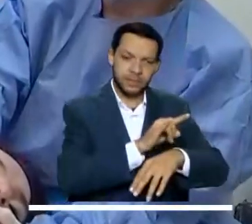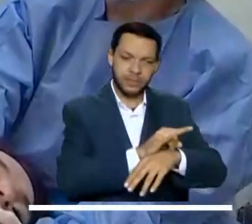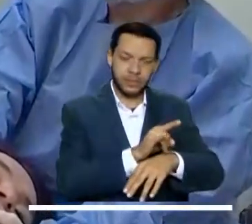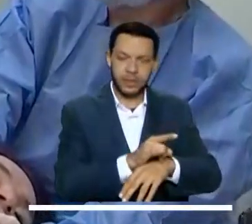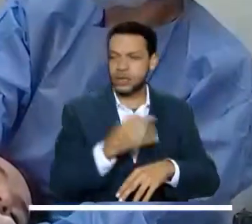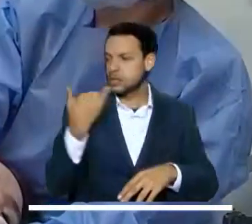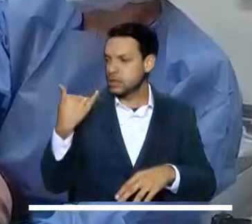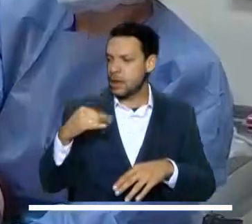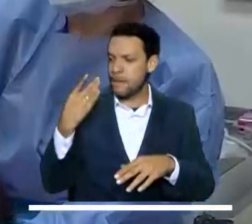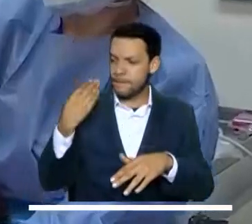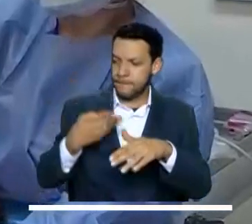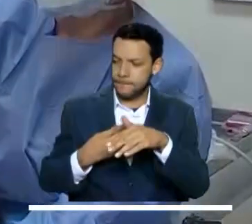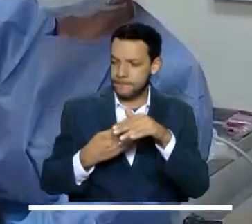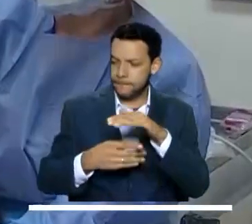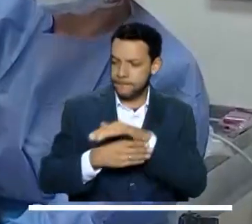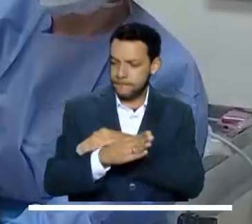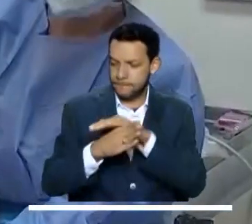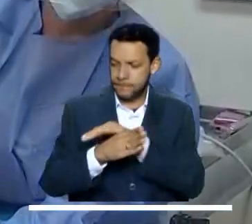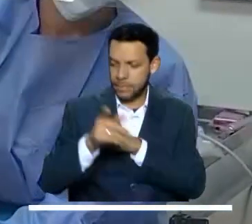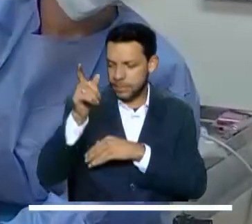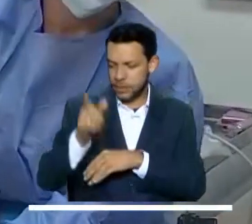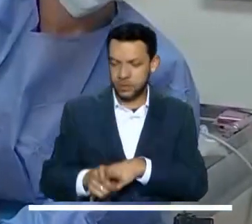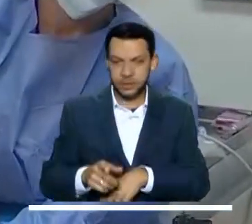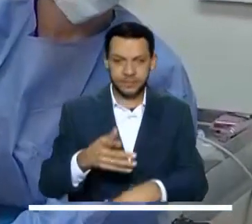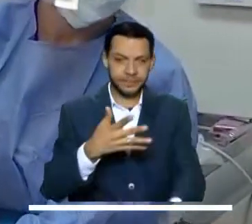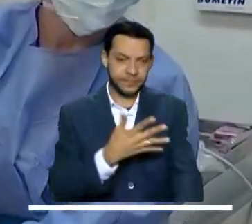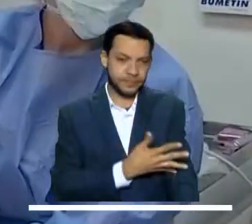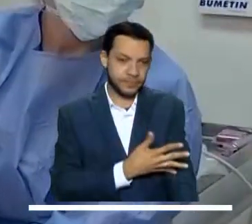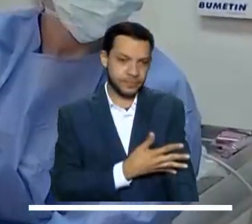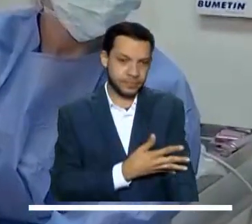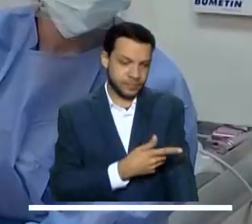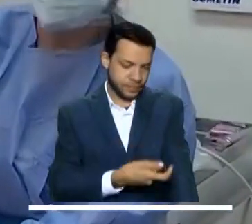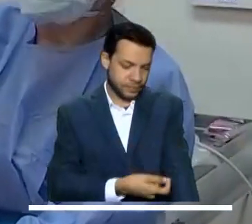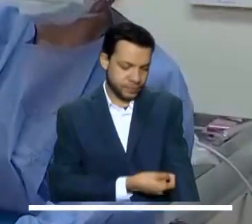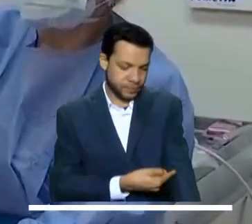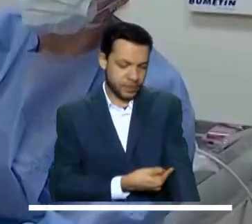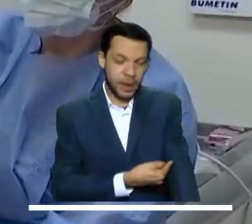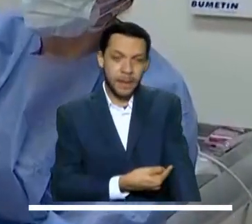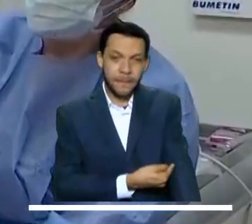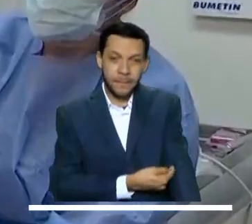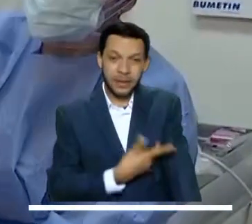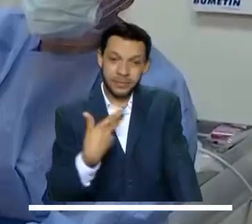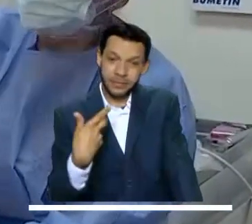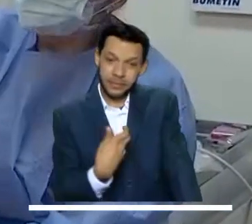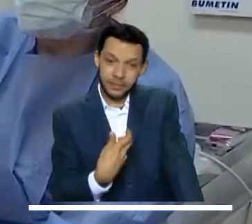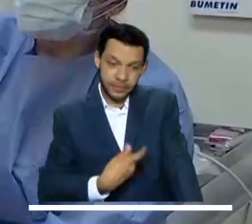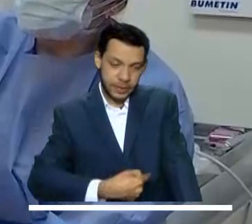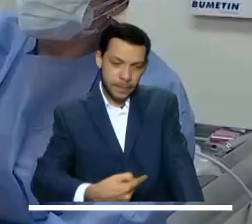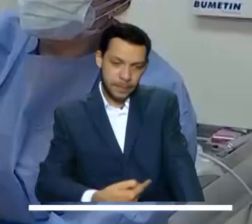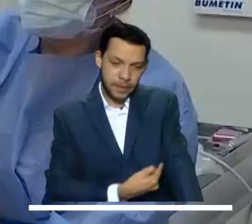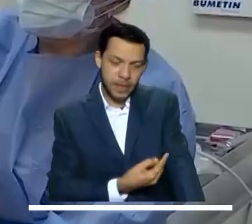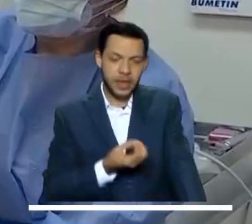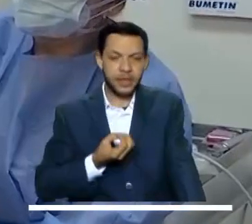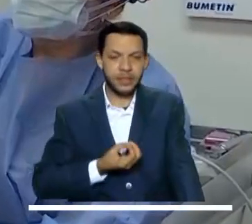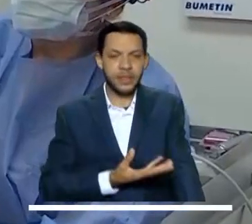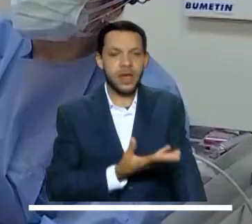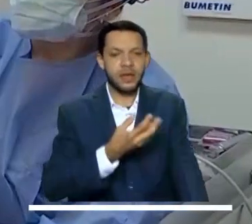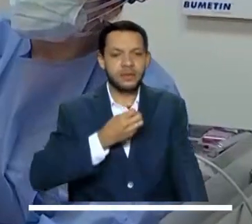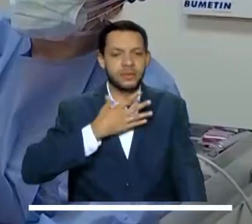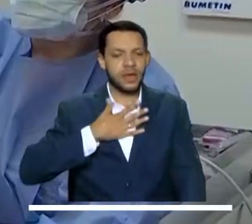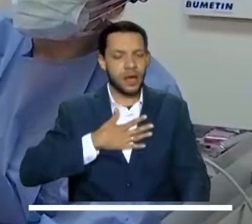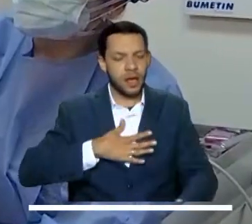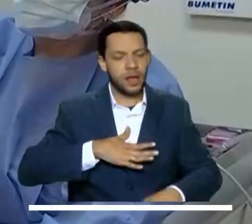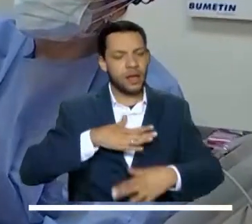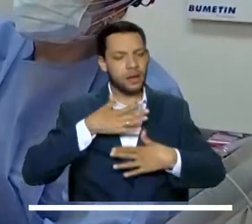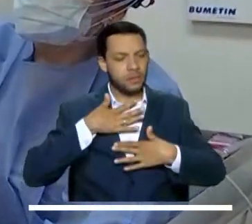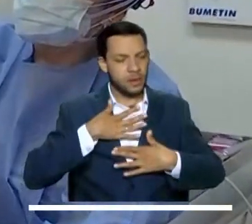entra canalizado. El paciente entra canalizado. Acá durante la sala se le aplica un medicamento para tranquilizarlo, que en este caso sería